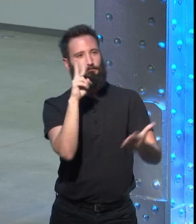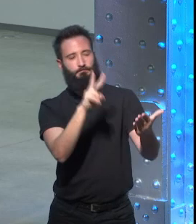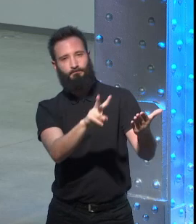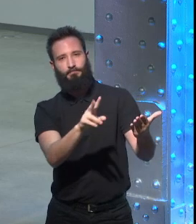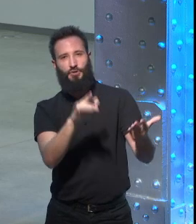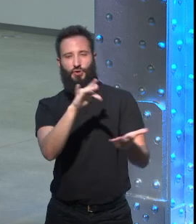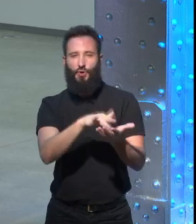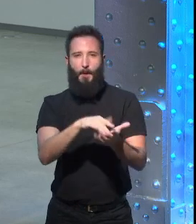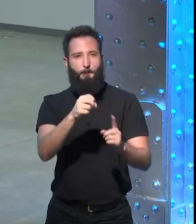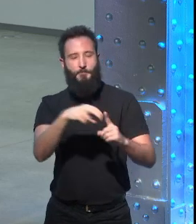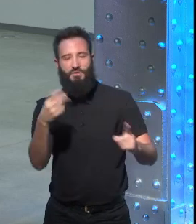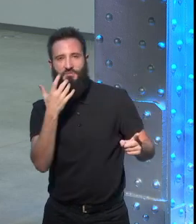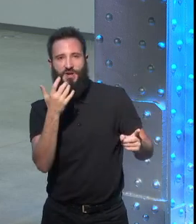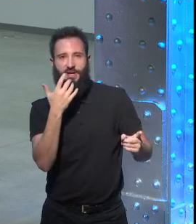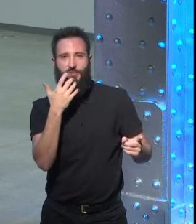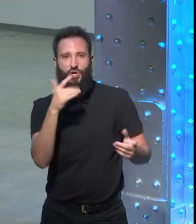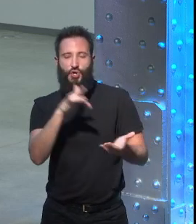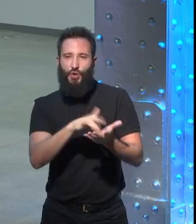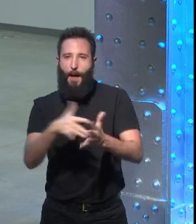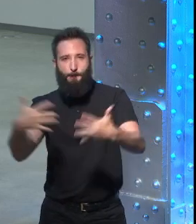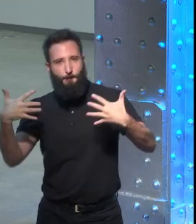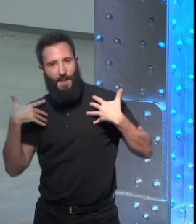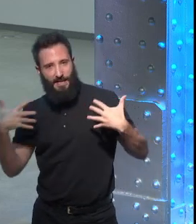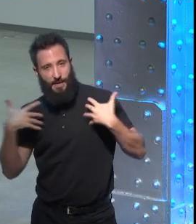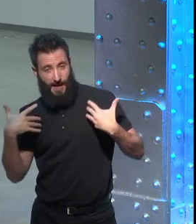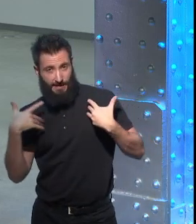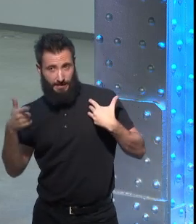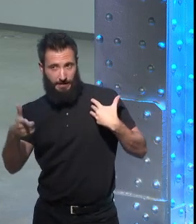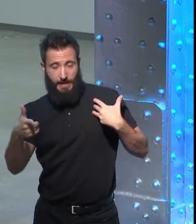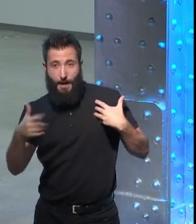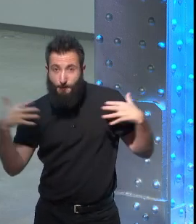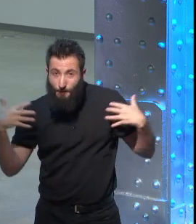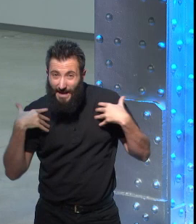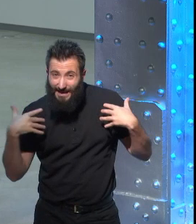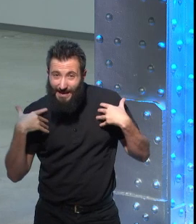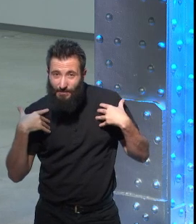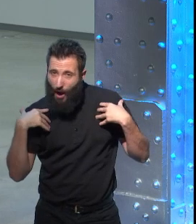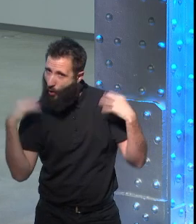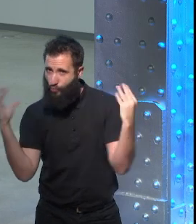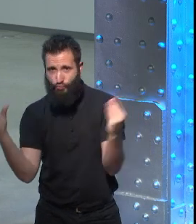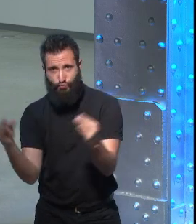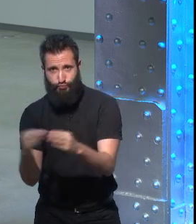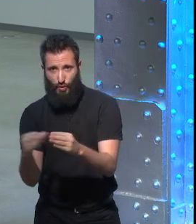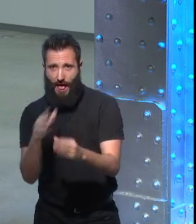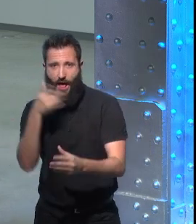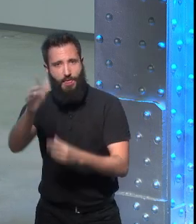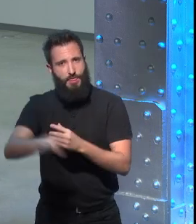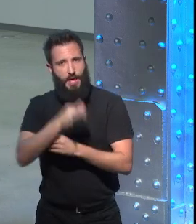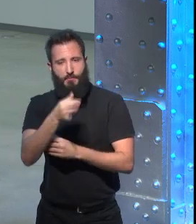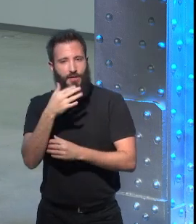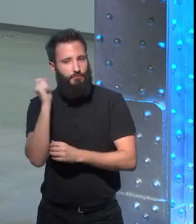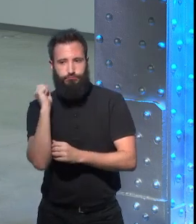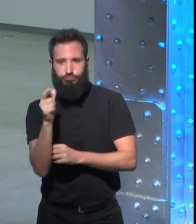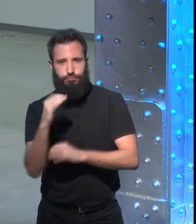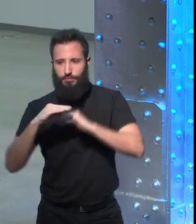son, desde un punto de vista, por ejemplo, de las víctimas se concentran, y además son muy homogéneas, se concentran en